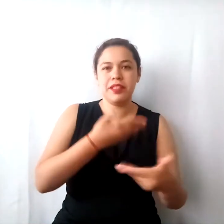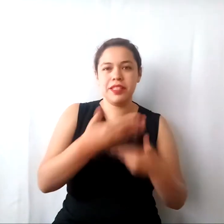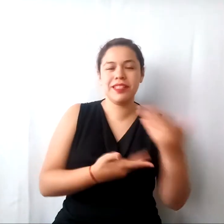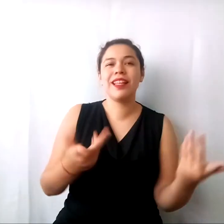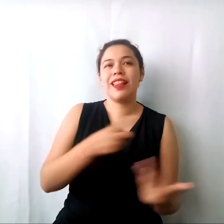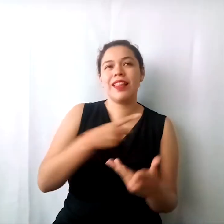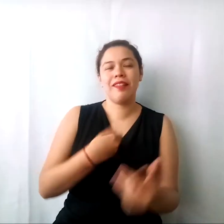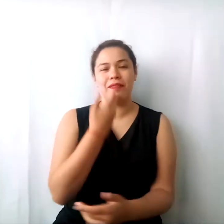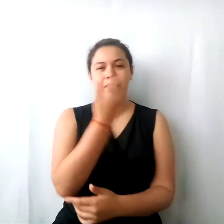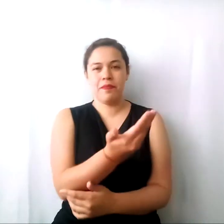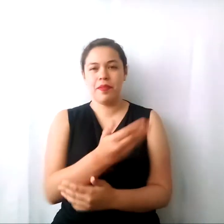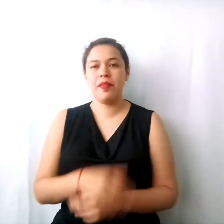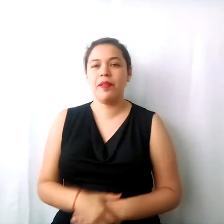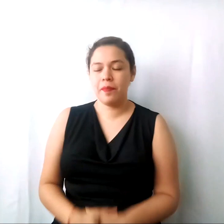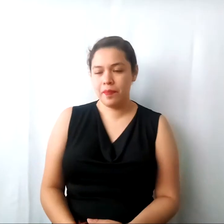pedírselos.